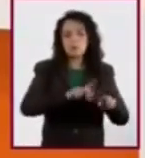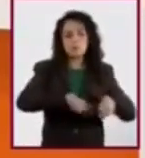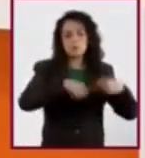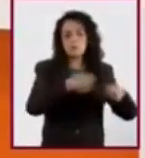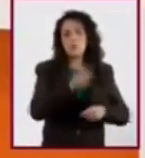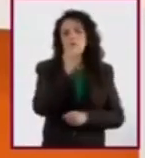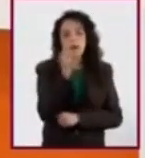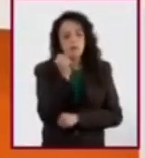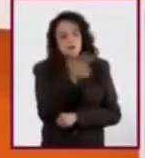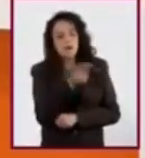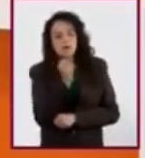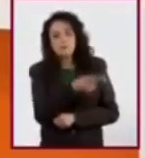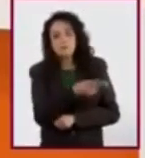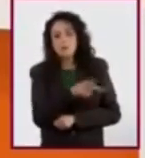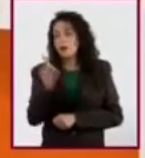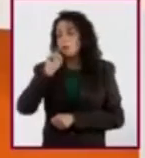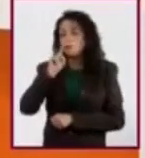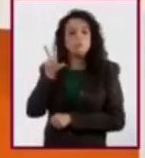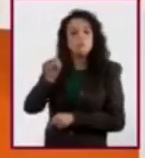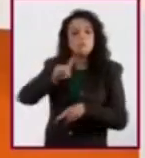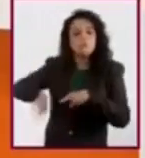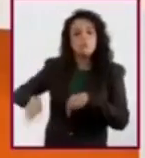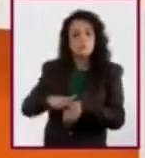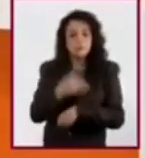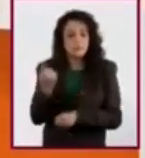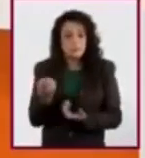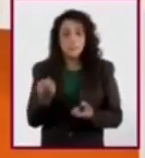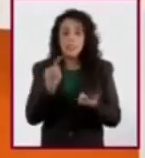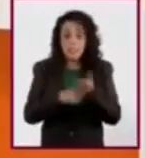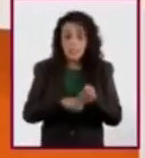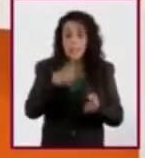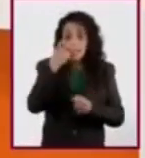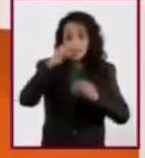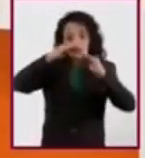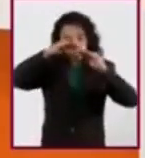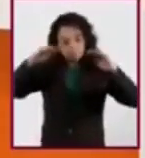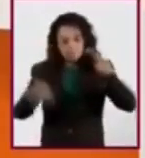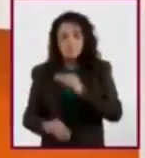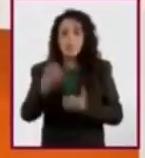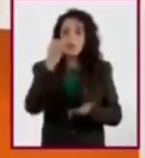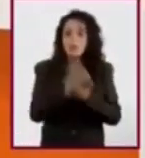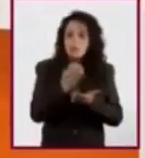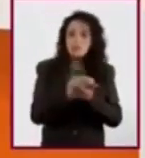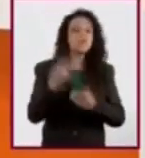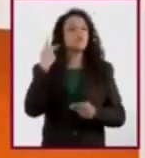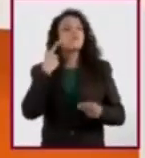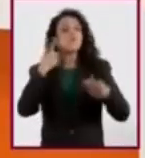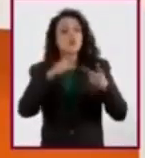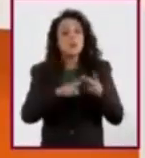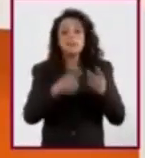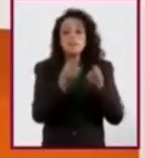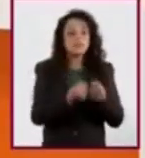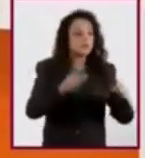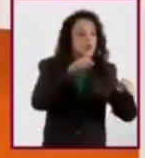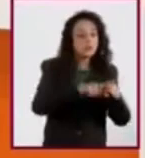las mujeres, lo que ha derivado en enormes desigualdades económicas, políticas, sociales